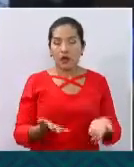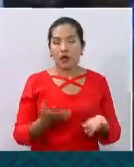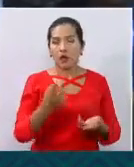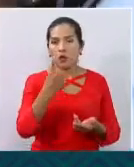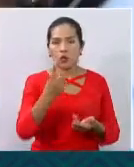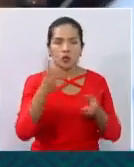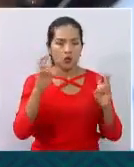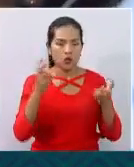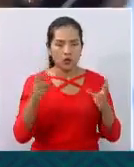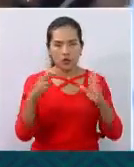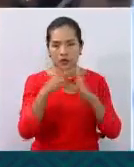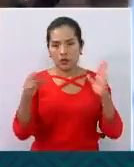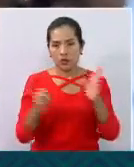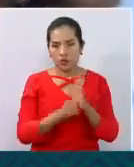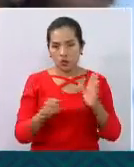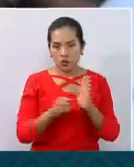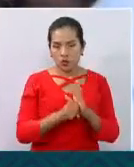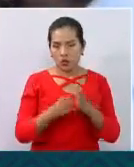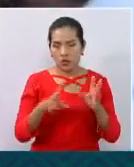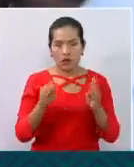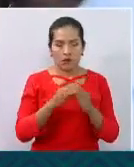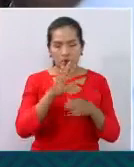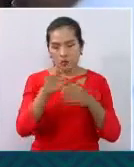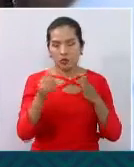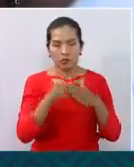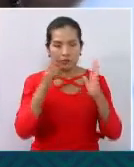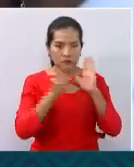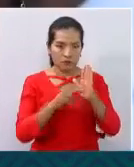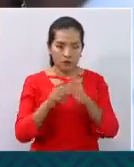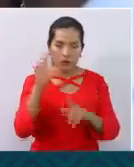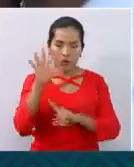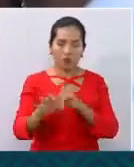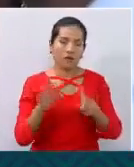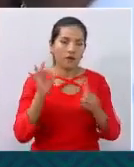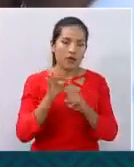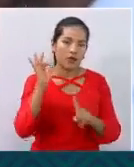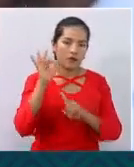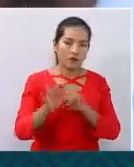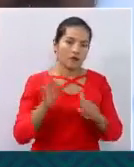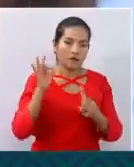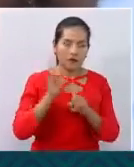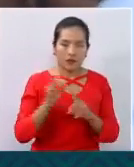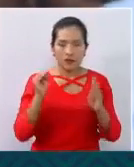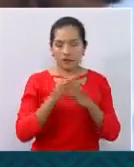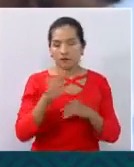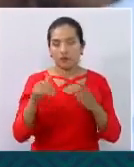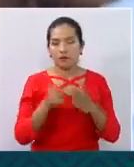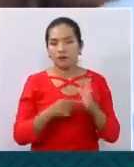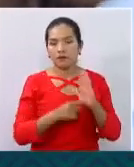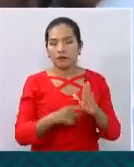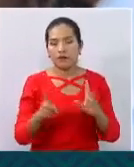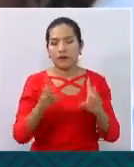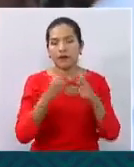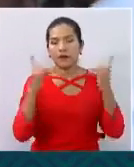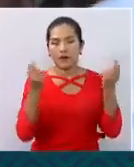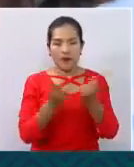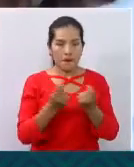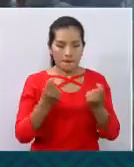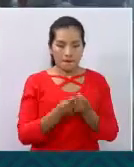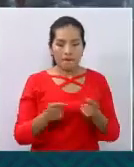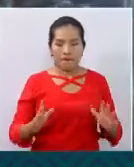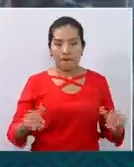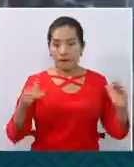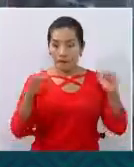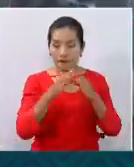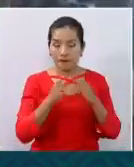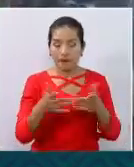hay una resolución emitida de todas nuestras confederaciones, nuestra federación matriz del Departamento de La Paz,